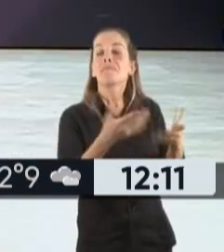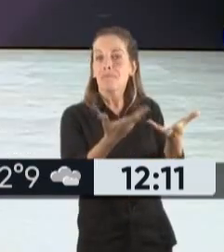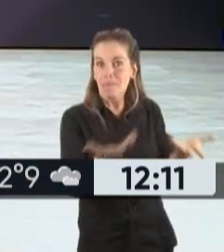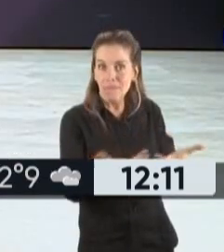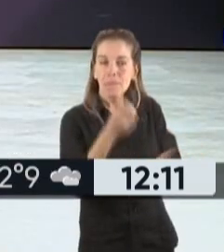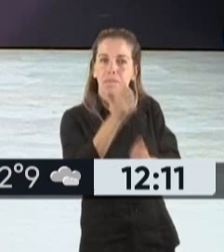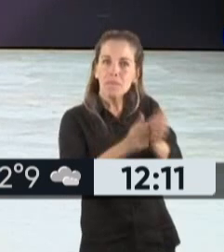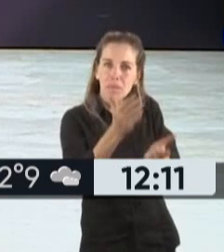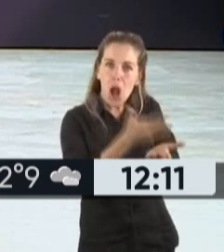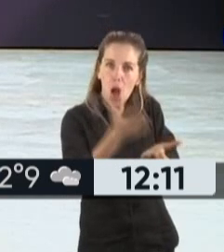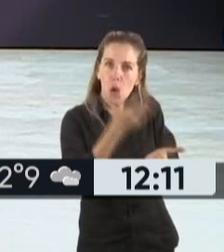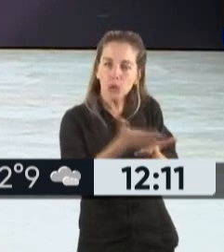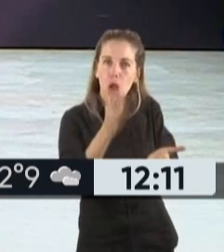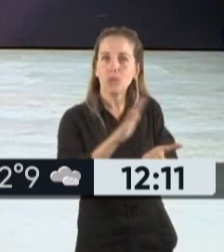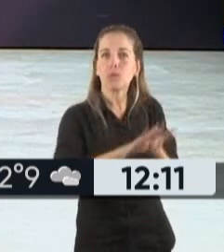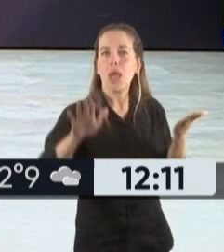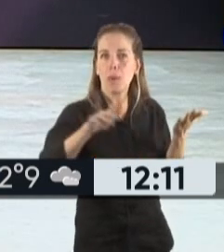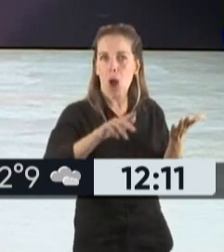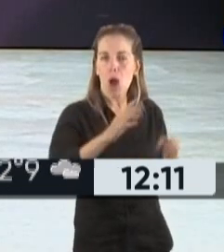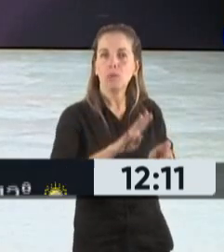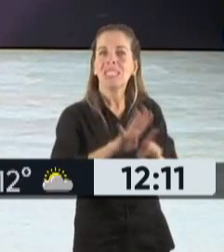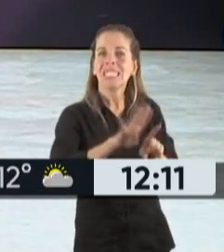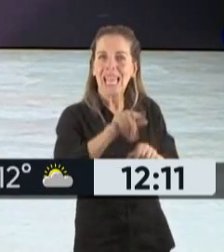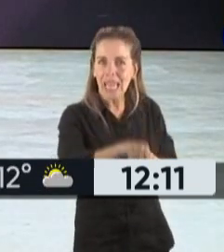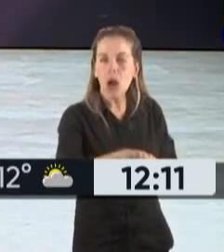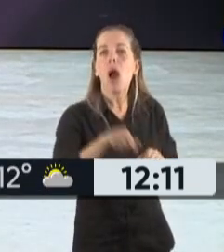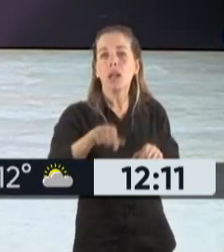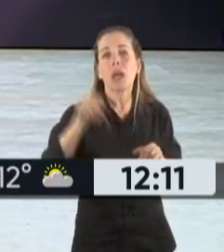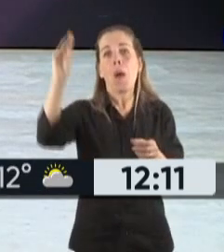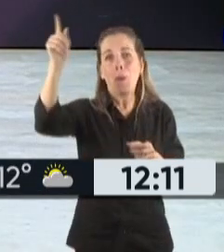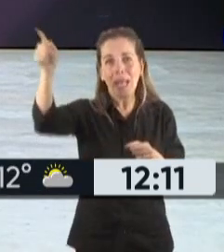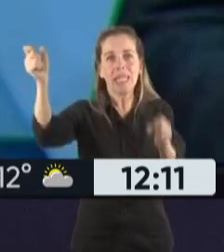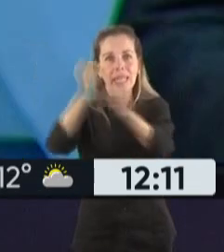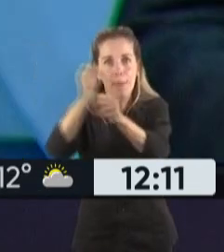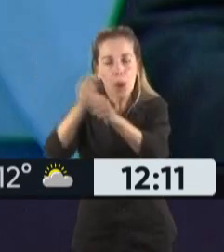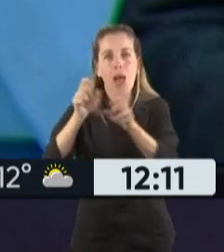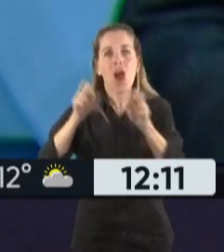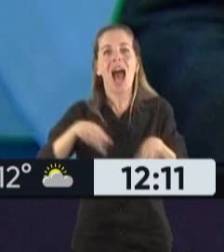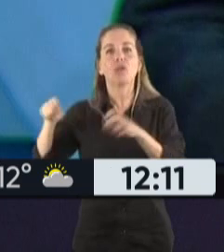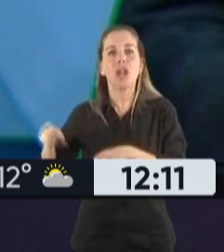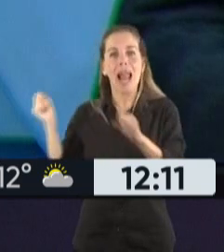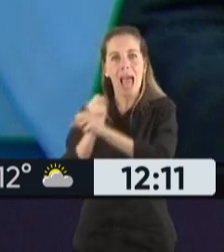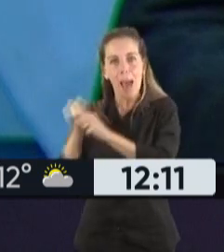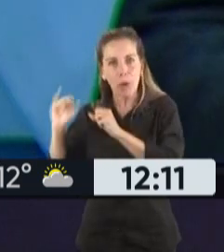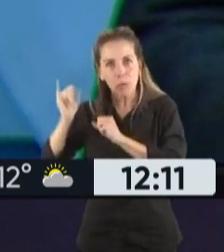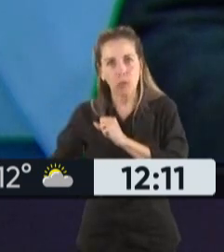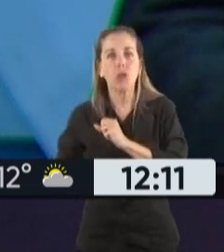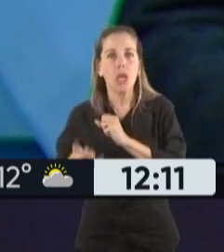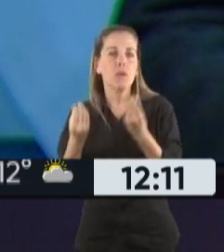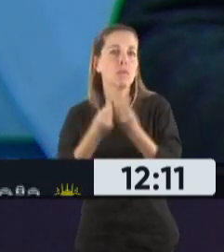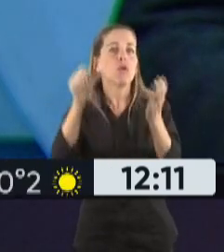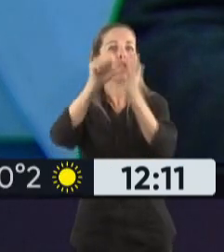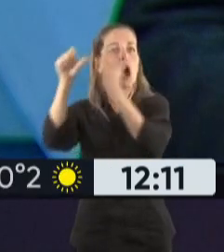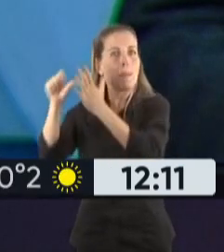minutos, y hoy el trigo ese está aprobado en Brasil, está aprobado en Australia, está aprobado en un montón de